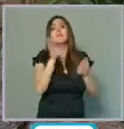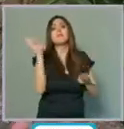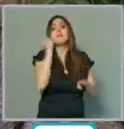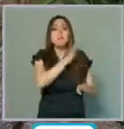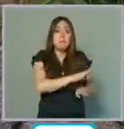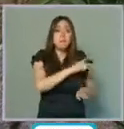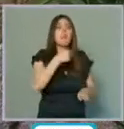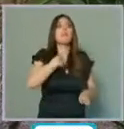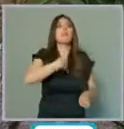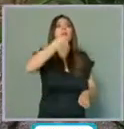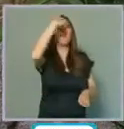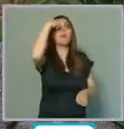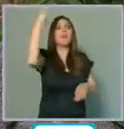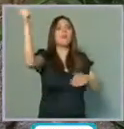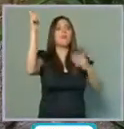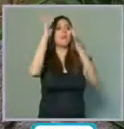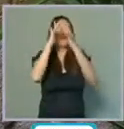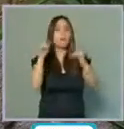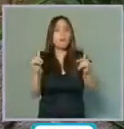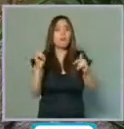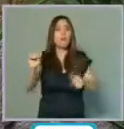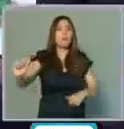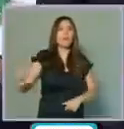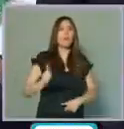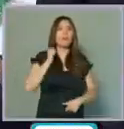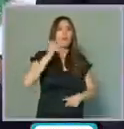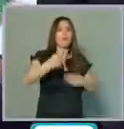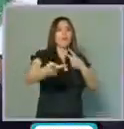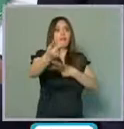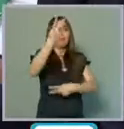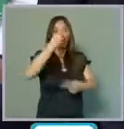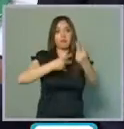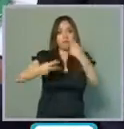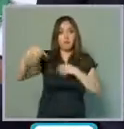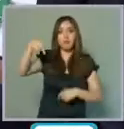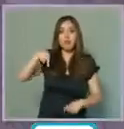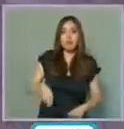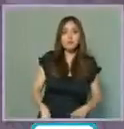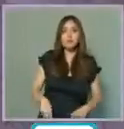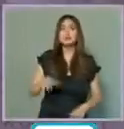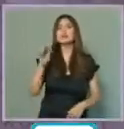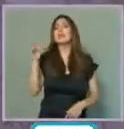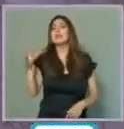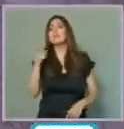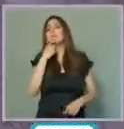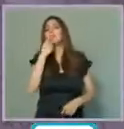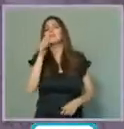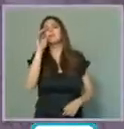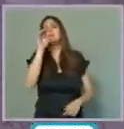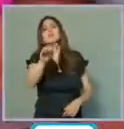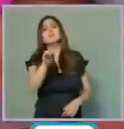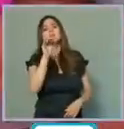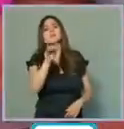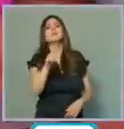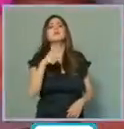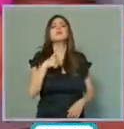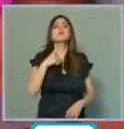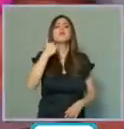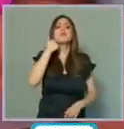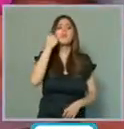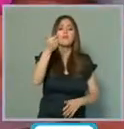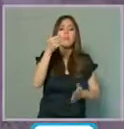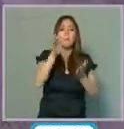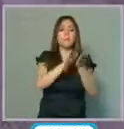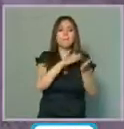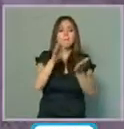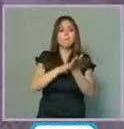un poco de la situación de México. Carroñero. Carroñero. Ideal, Y exacto. entonces dice, oigan, quiero un tratado de comercio en